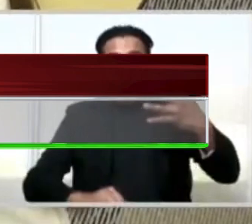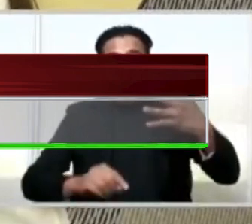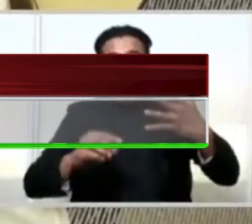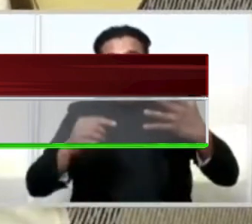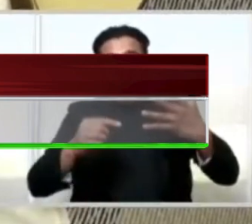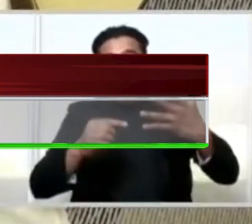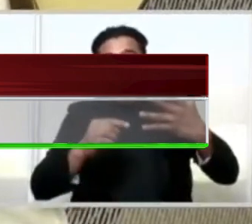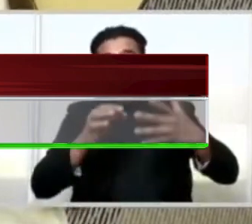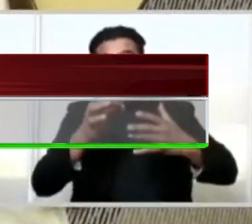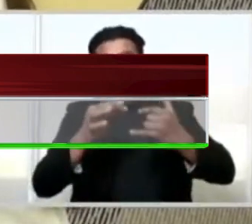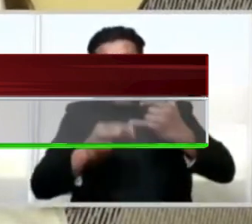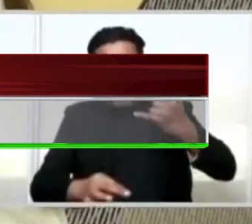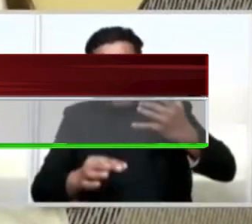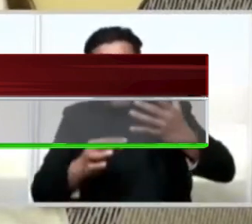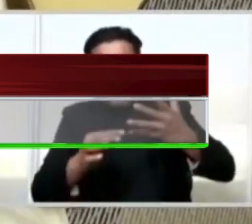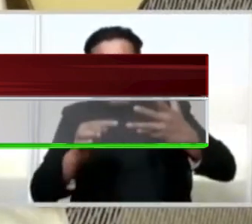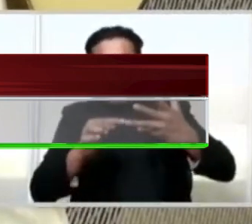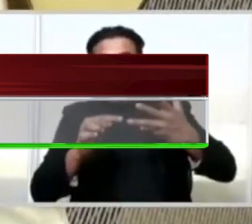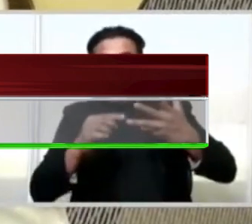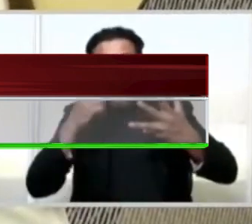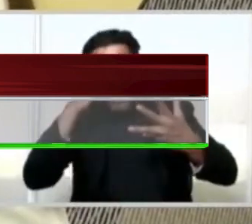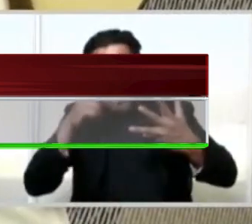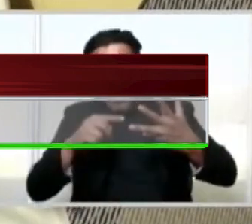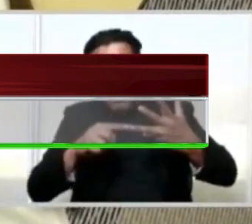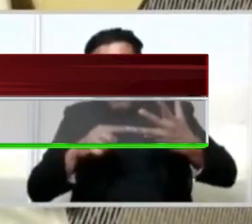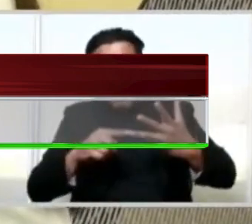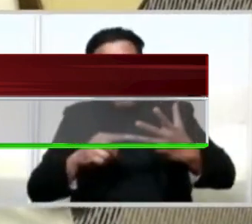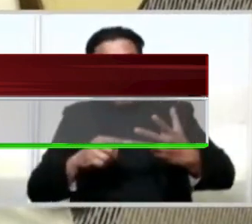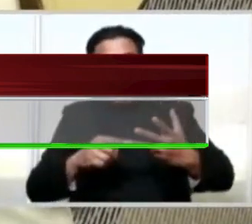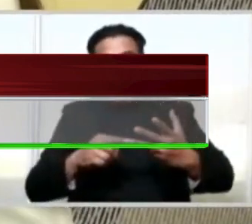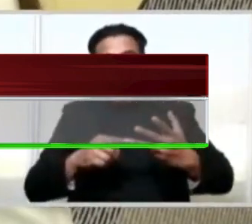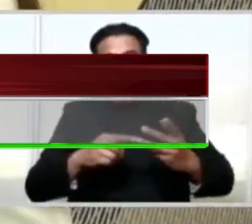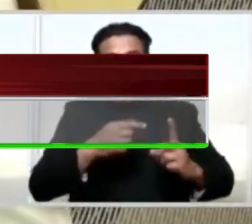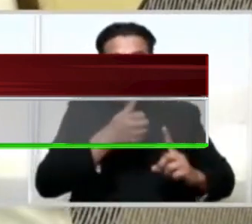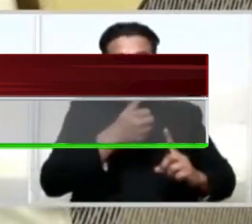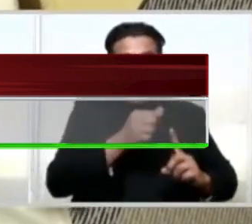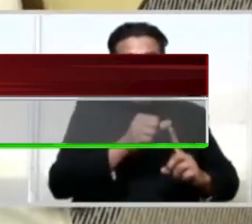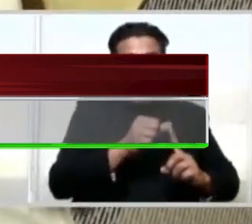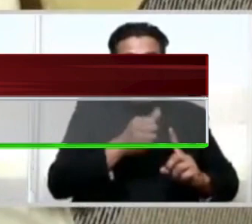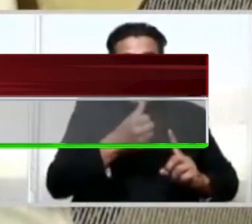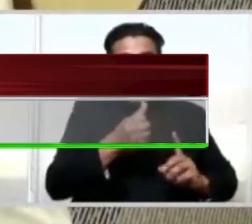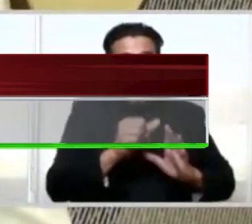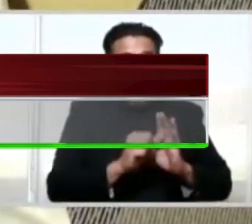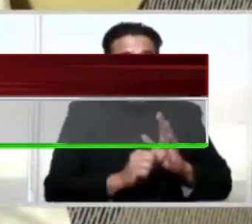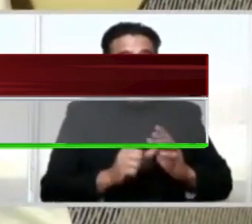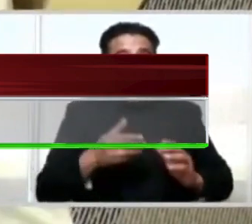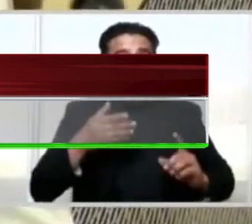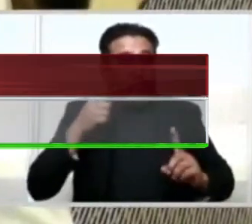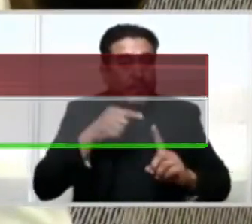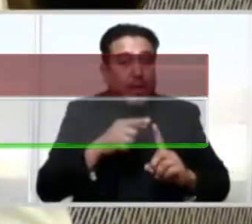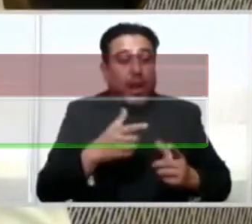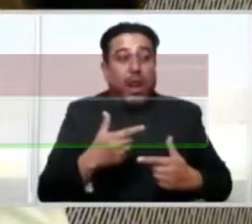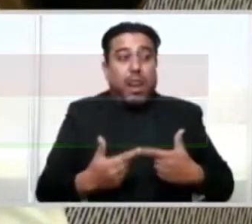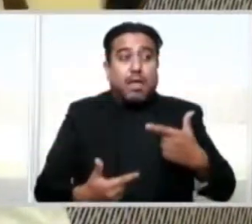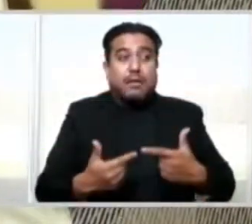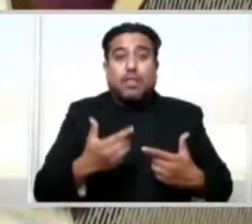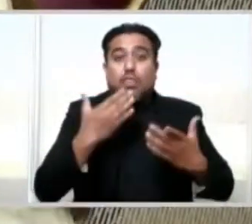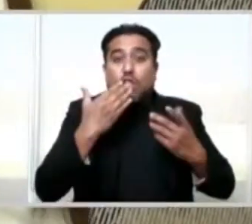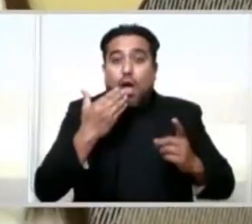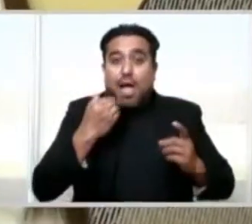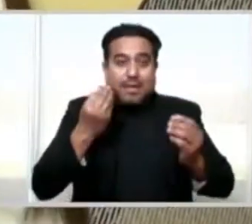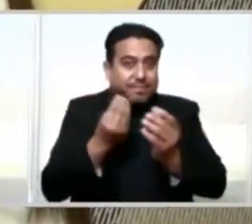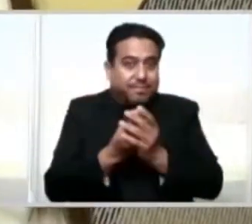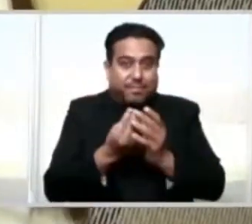de Latinoamérica que da lactancia materna exclusiva en los primeros 6 meses. Dentro de los lineamientos para tener